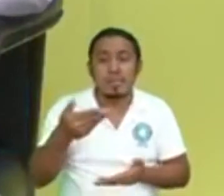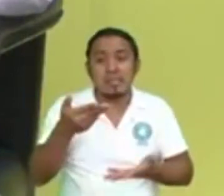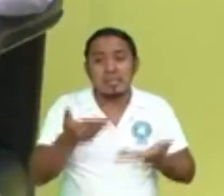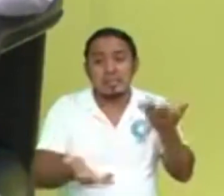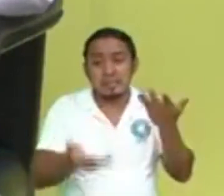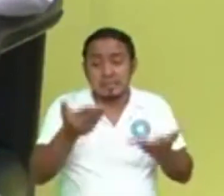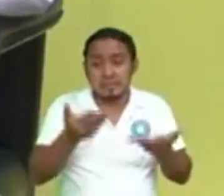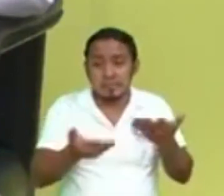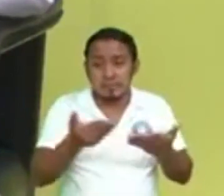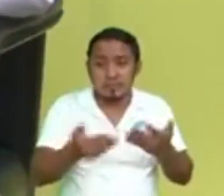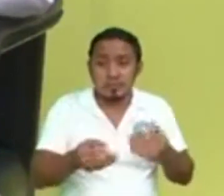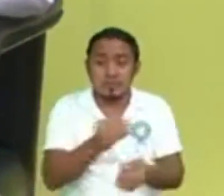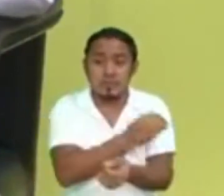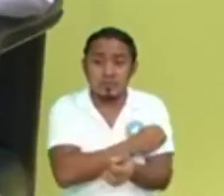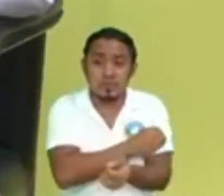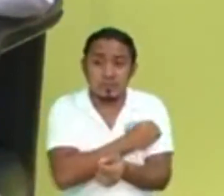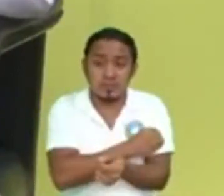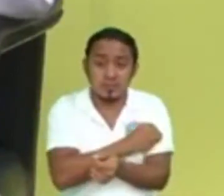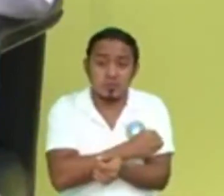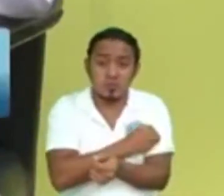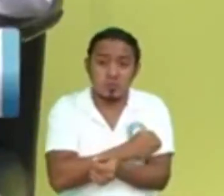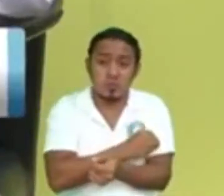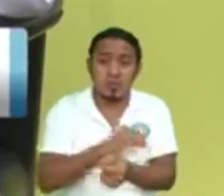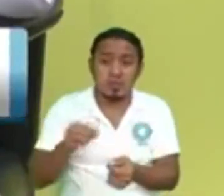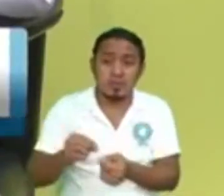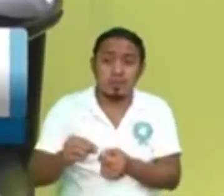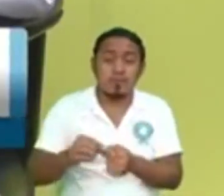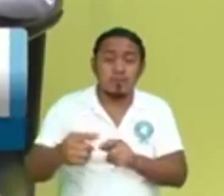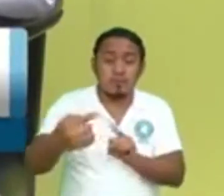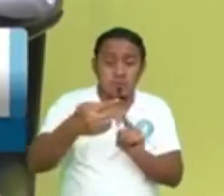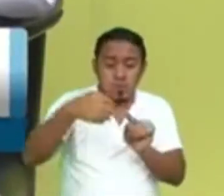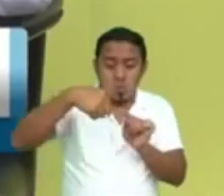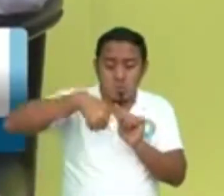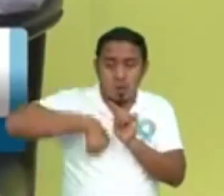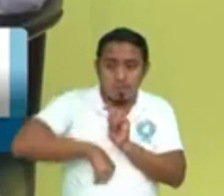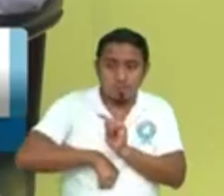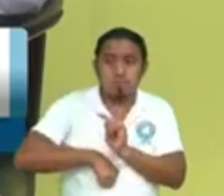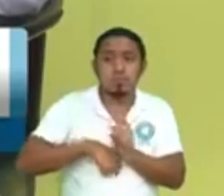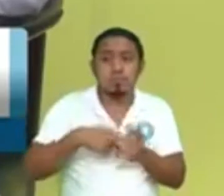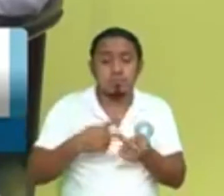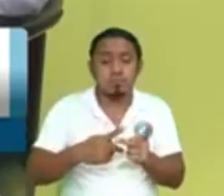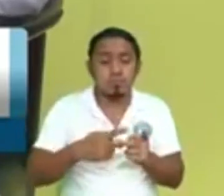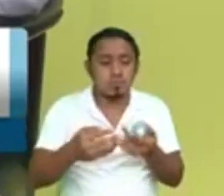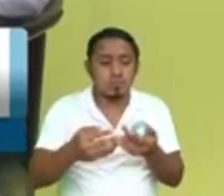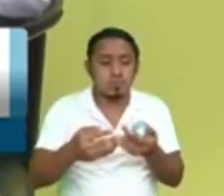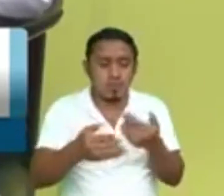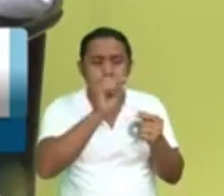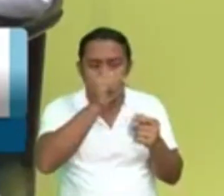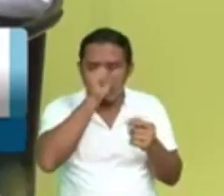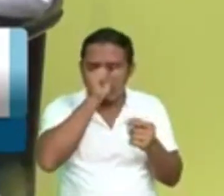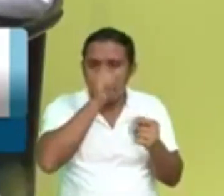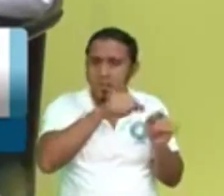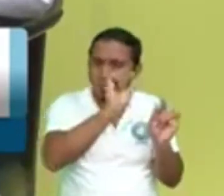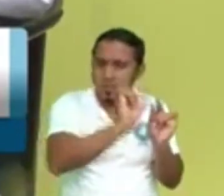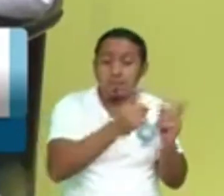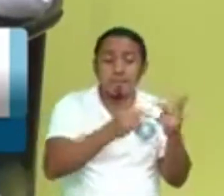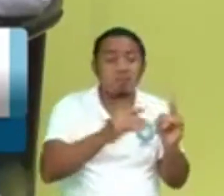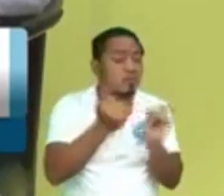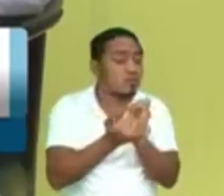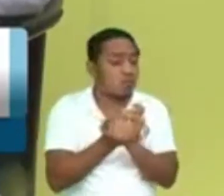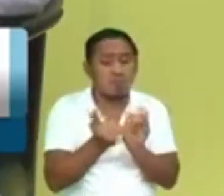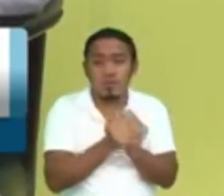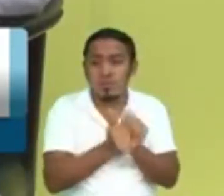daño porque el alcoholismo, la desventaja es de que tiene una absorción directa, pero siempre hay daño a nivel fetal. Siempre esos niños salen